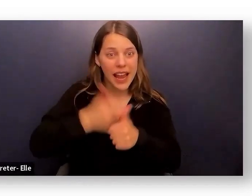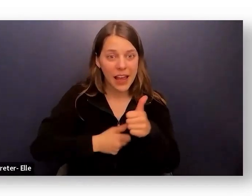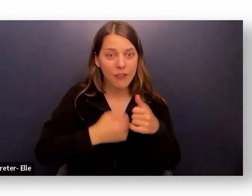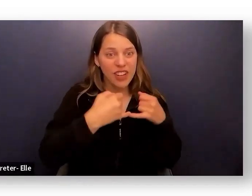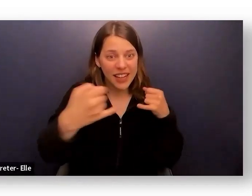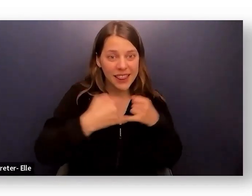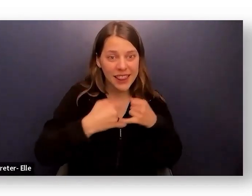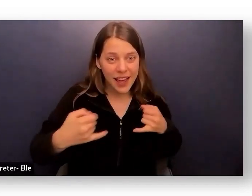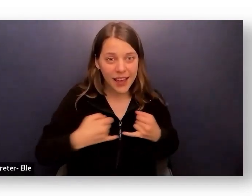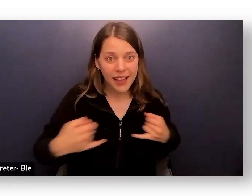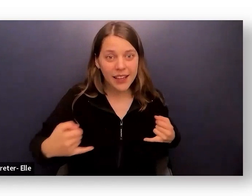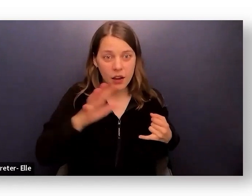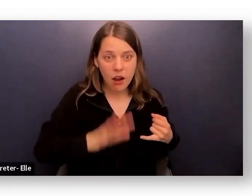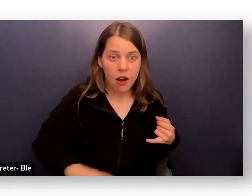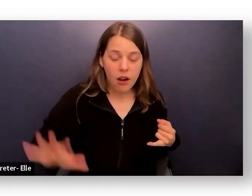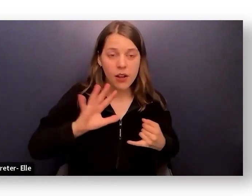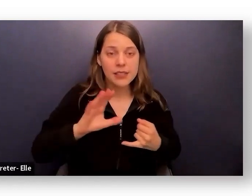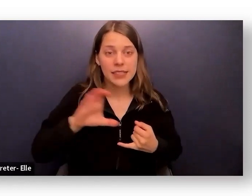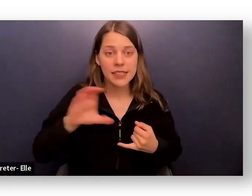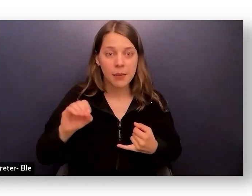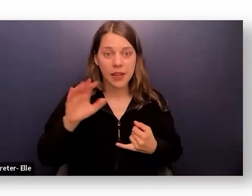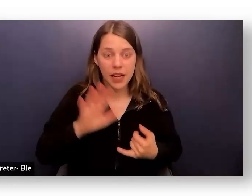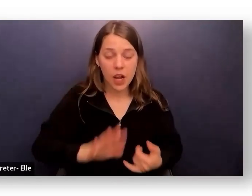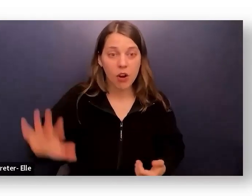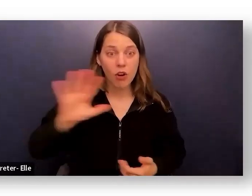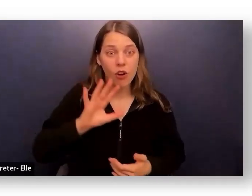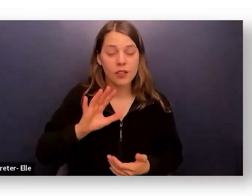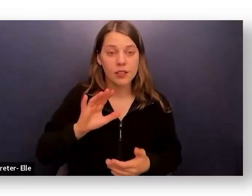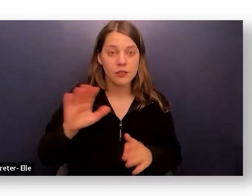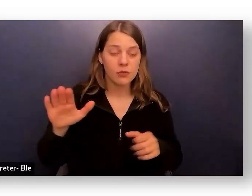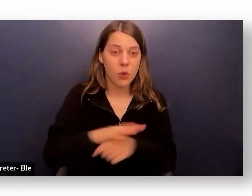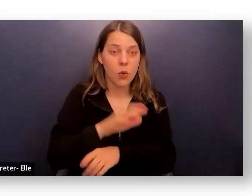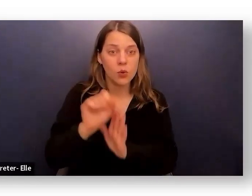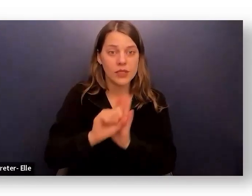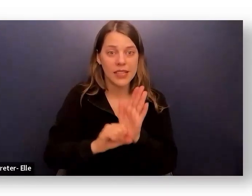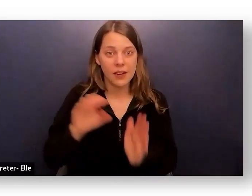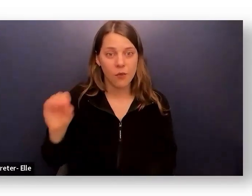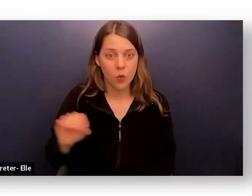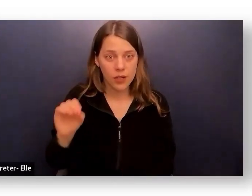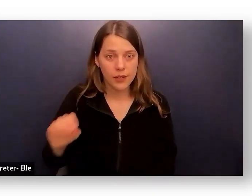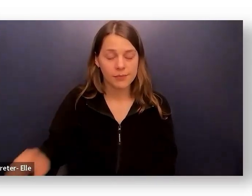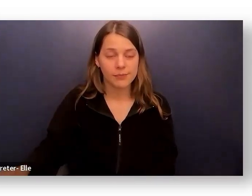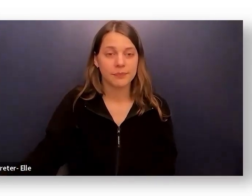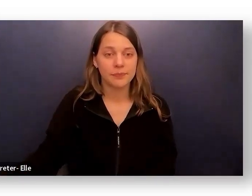Entonces, nosotros estamos pronosticando para todas esas líneas en toda nuestra área de